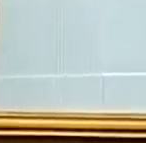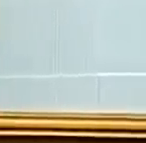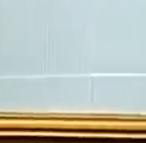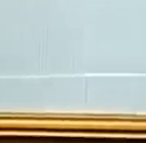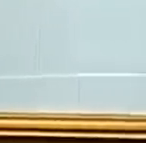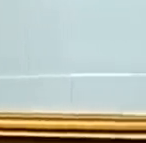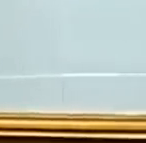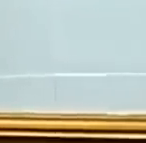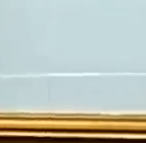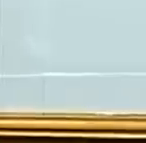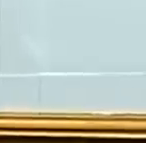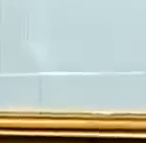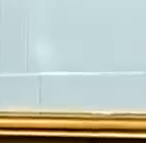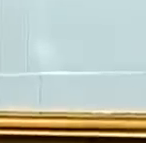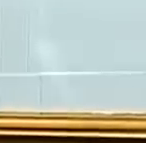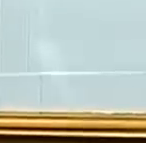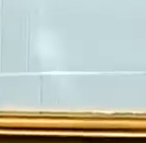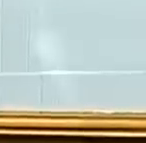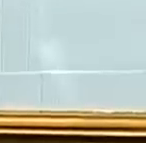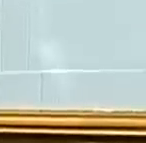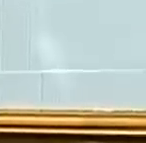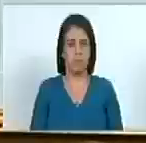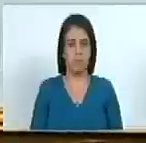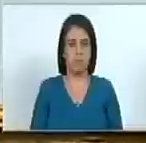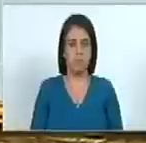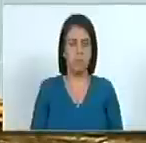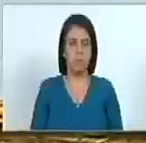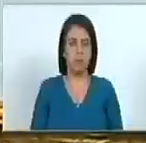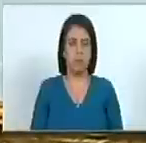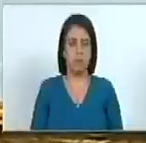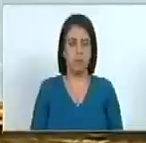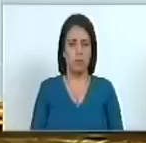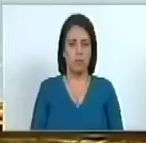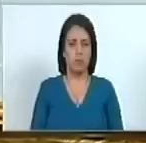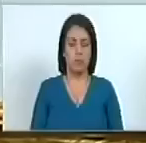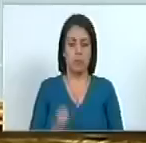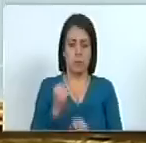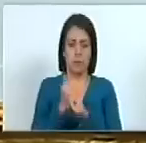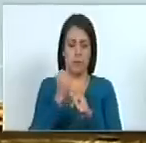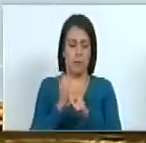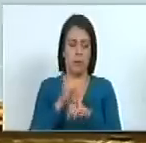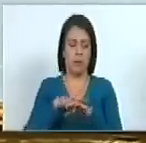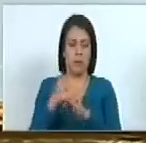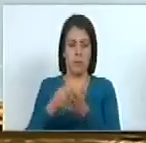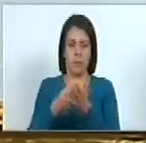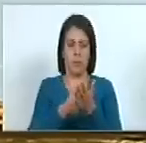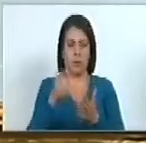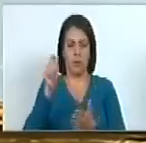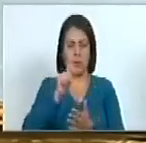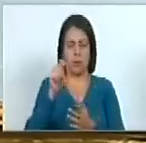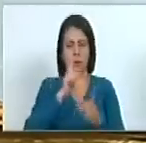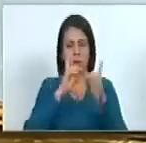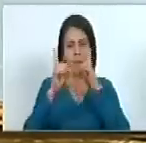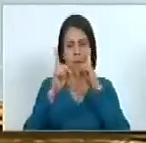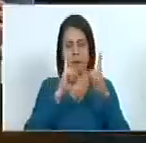los diputados de la llamada Alianza Democrática hablar sobre los trabajadores, sobre salarios, sobre